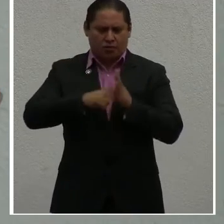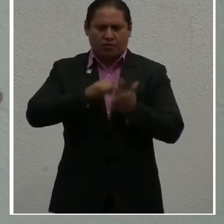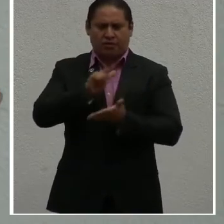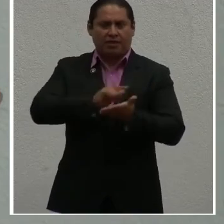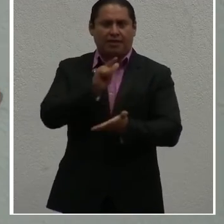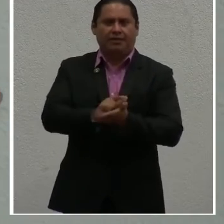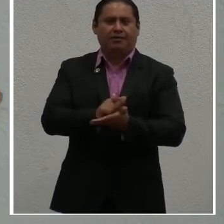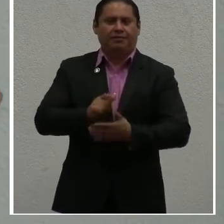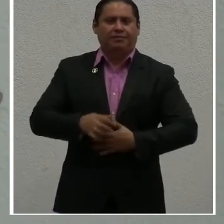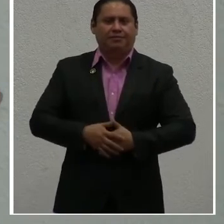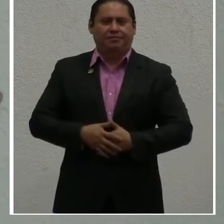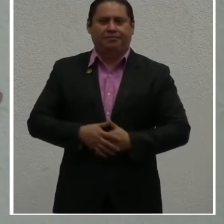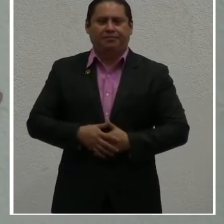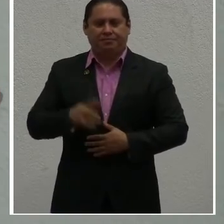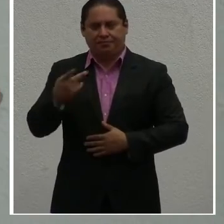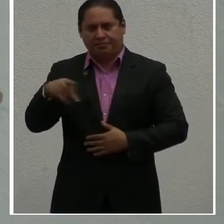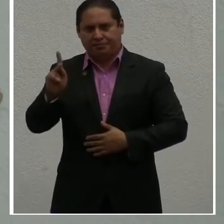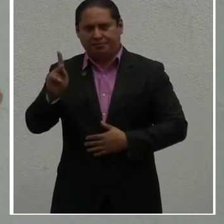Sin embargo,